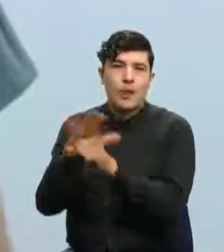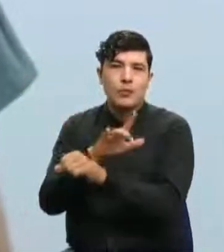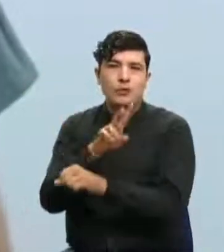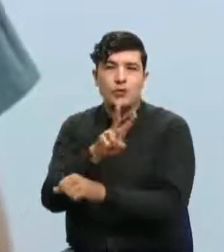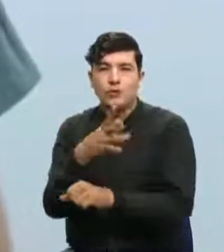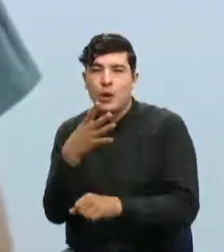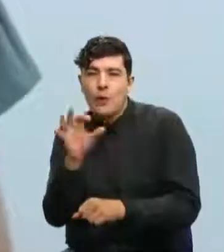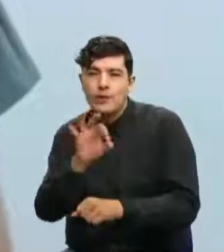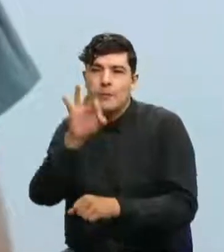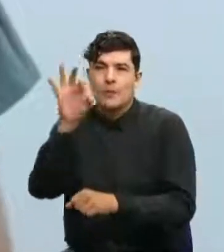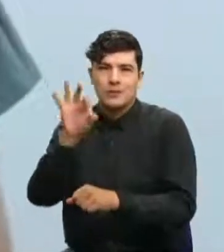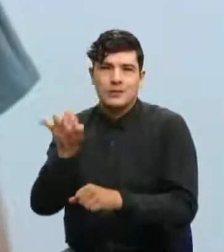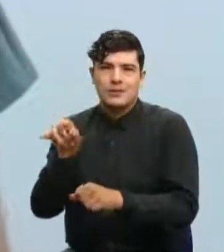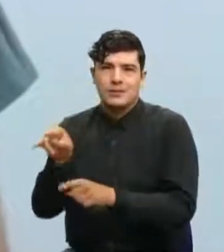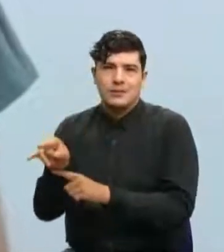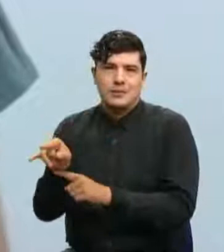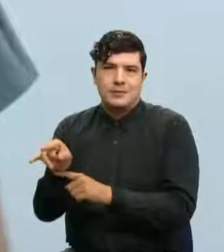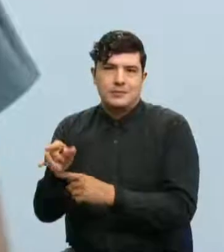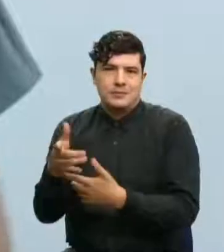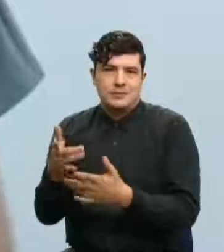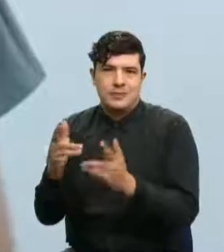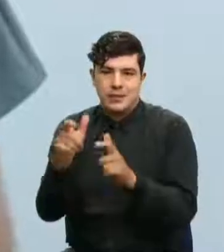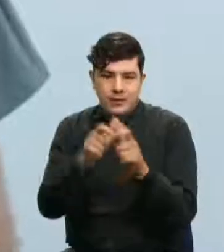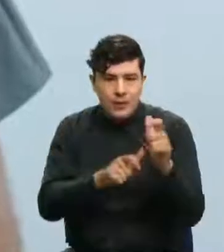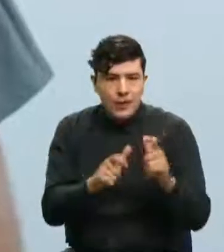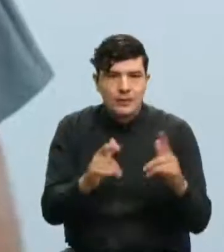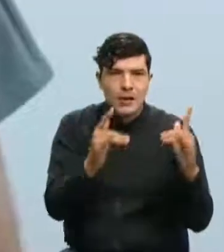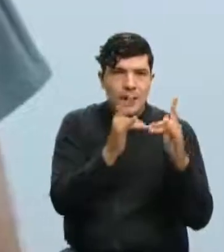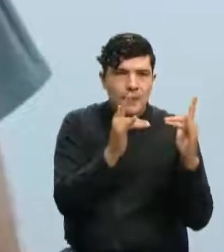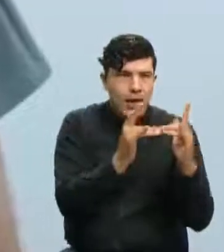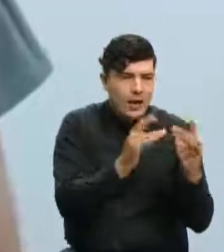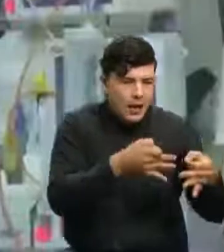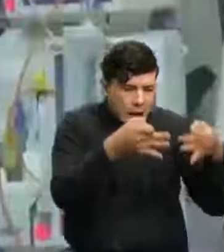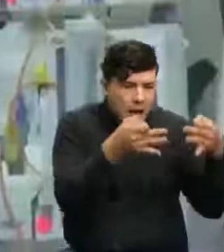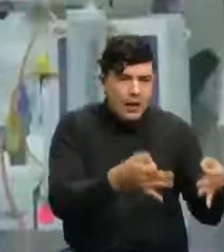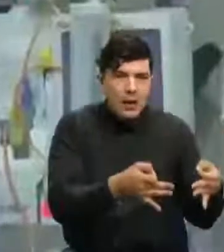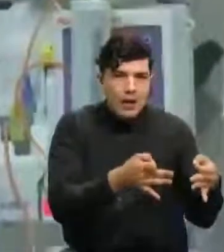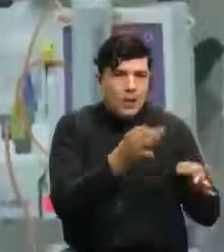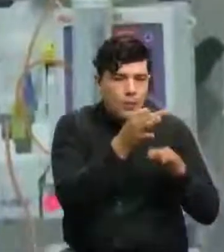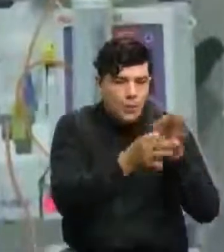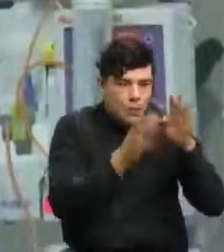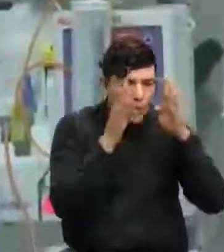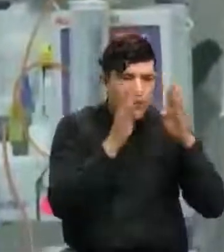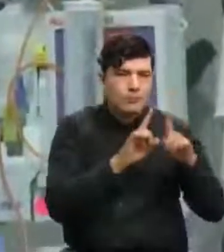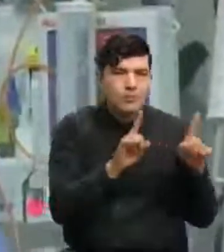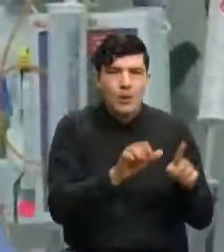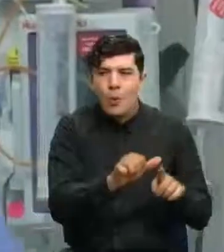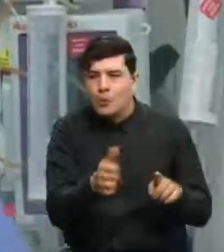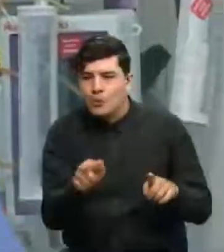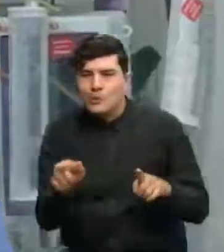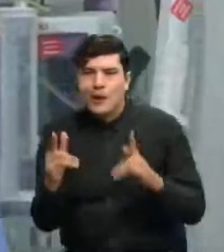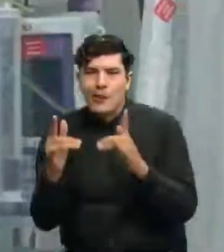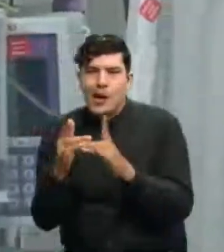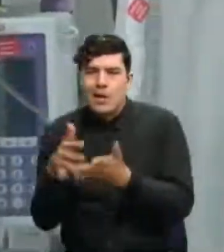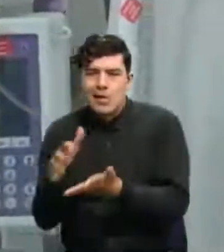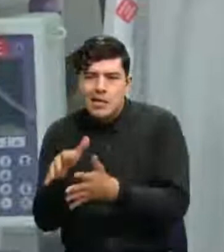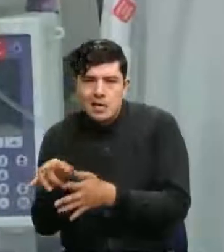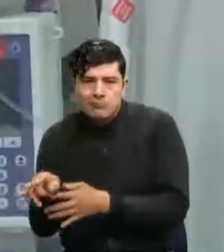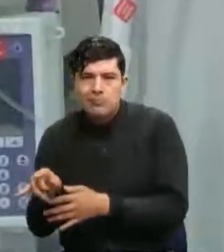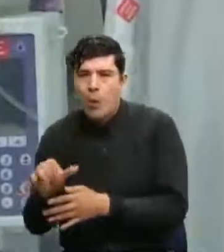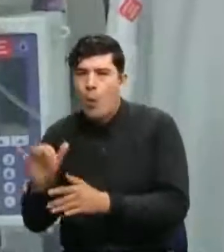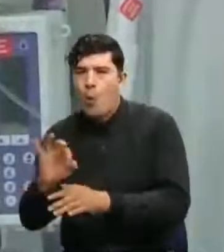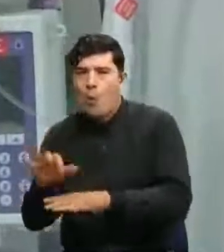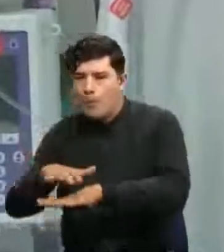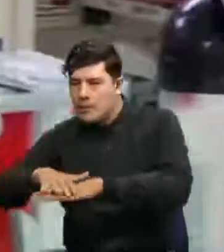los pacientes ya no están en camillas, sino en camillas, en sillas, en escalerillas y en el piso. El crítico panorama que atraviesa el departamento de Santander